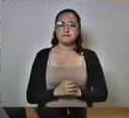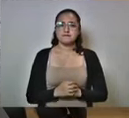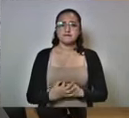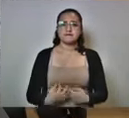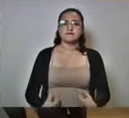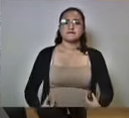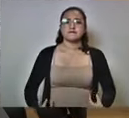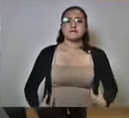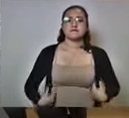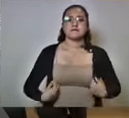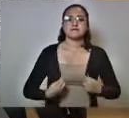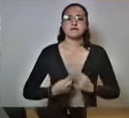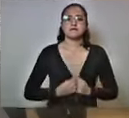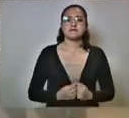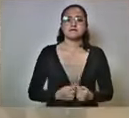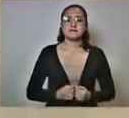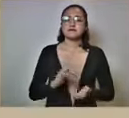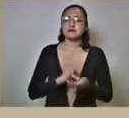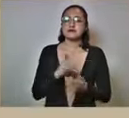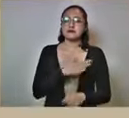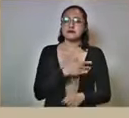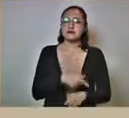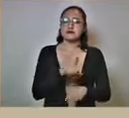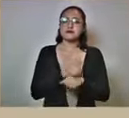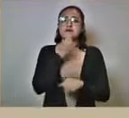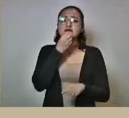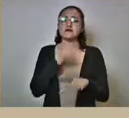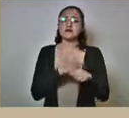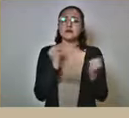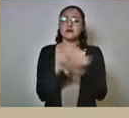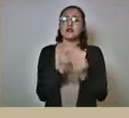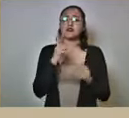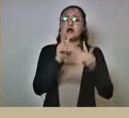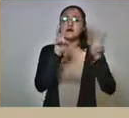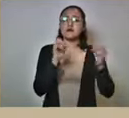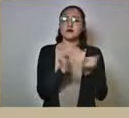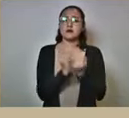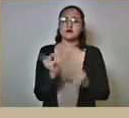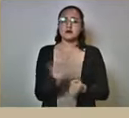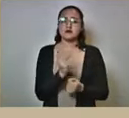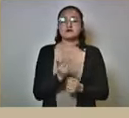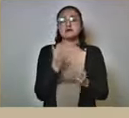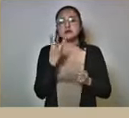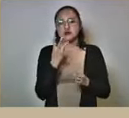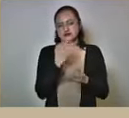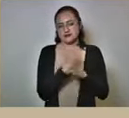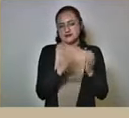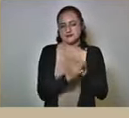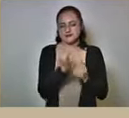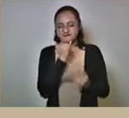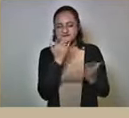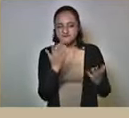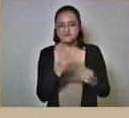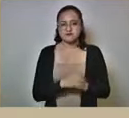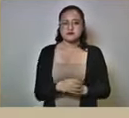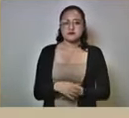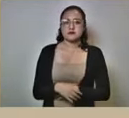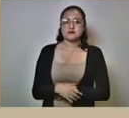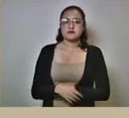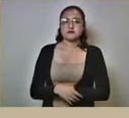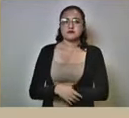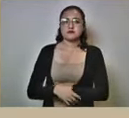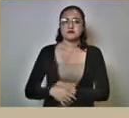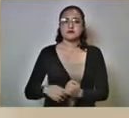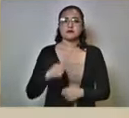De 56. Gracias, buenos días, gobernador, secretarios. Preguntarle 2 temas, tres. Uno sobre… Ayer el